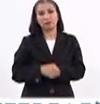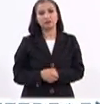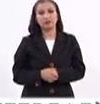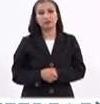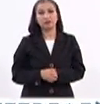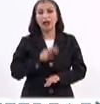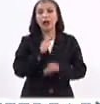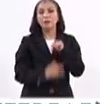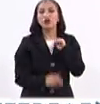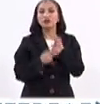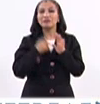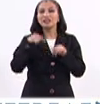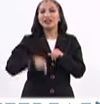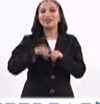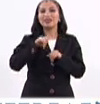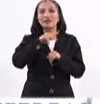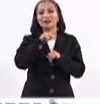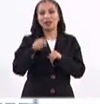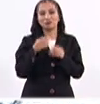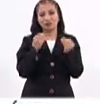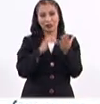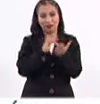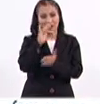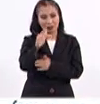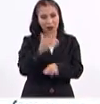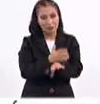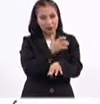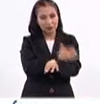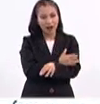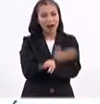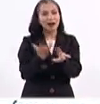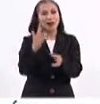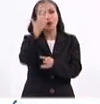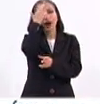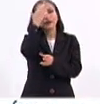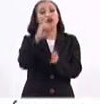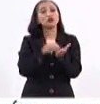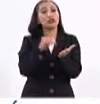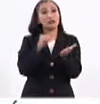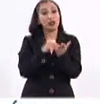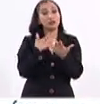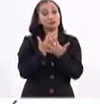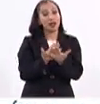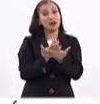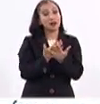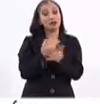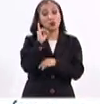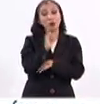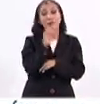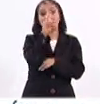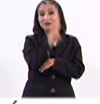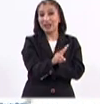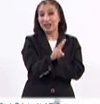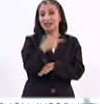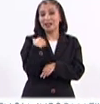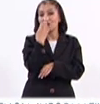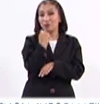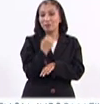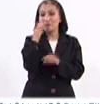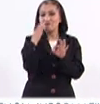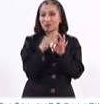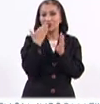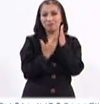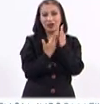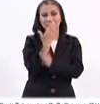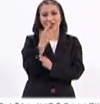es. Así terminamos esta emisión de Interfaz. Muchísimas gracias por habernos acompañado. Recuerden que todavía los esperamos jueves y viernes a las 9 en